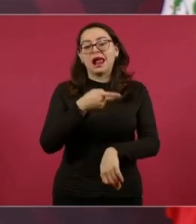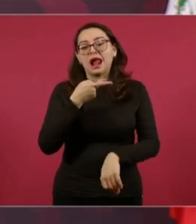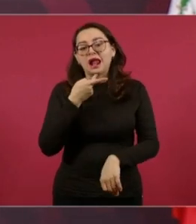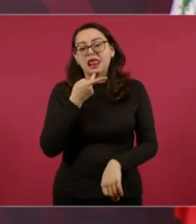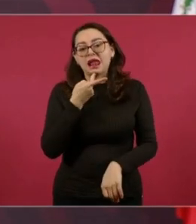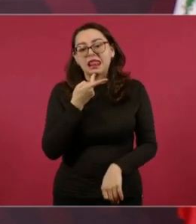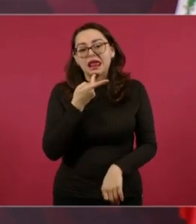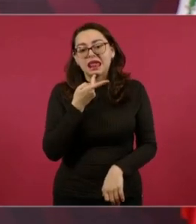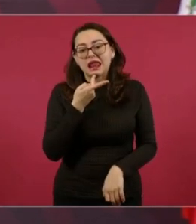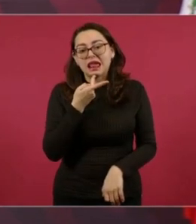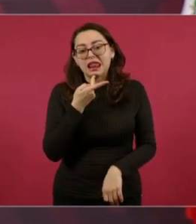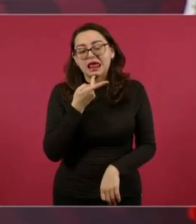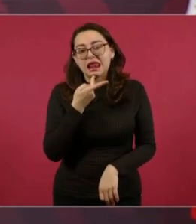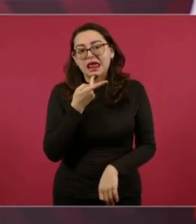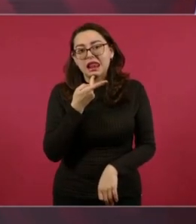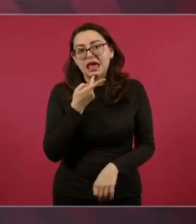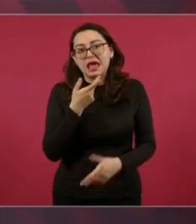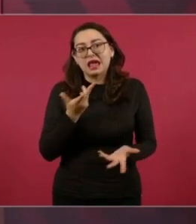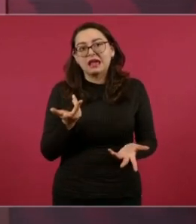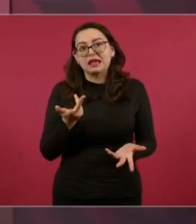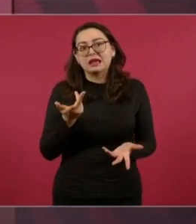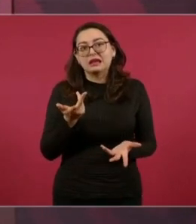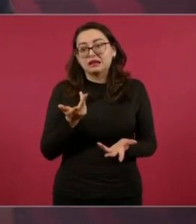debe hacerse a un lado la simulación,